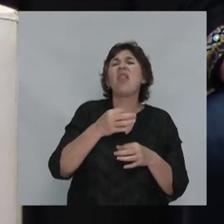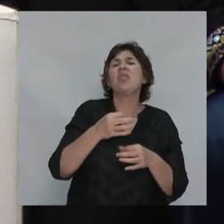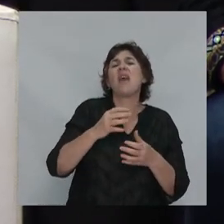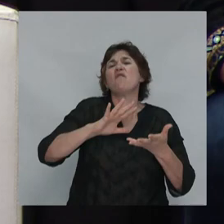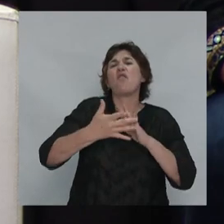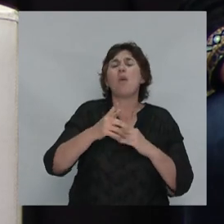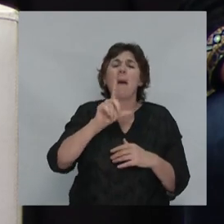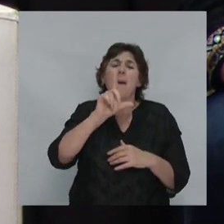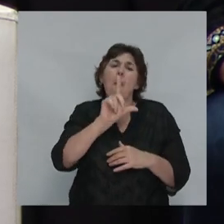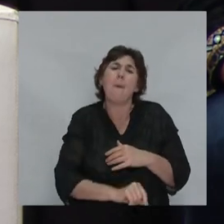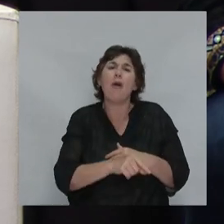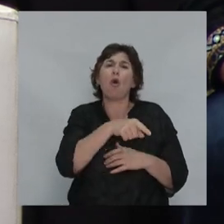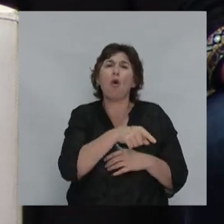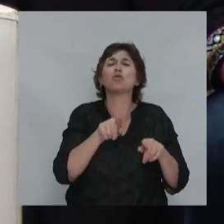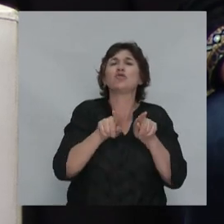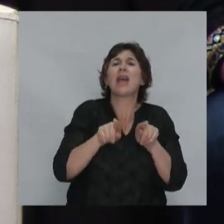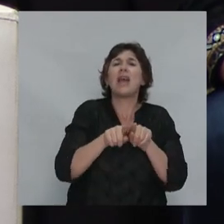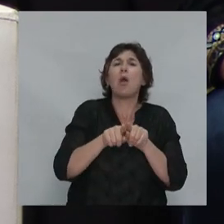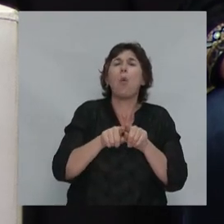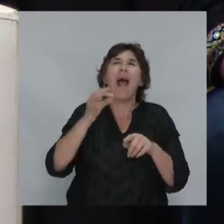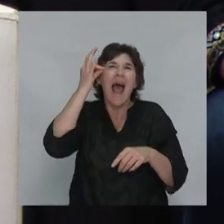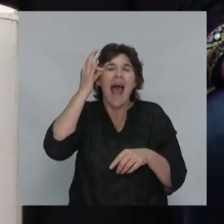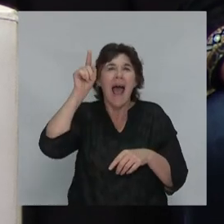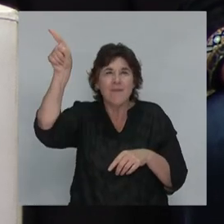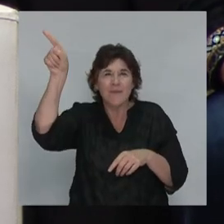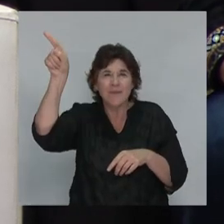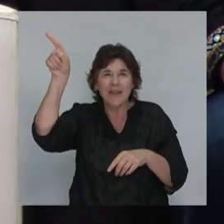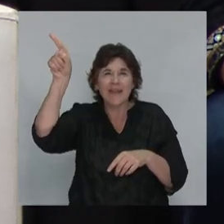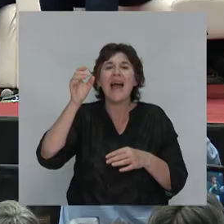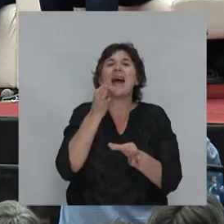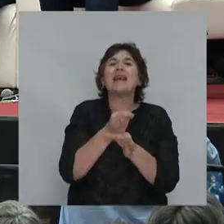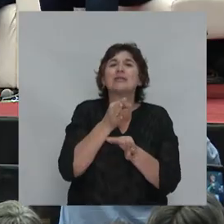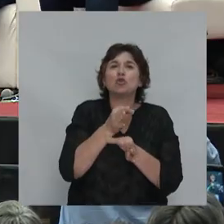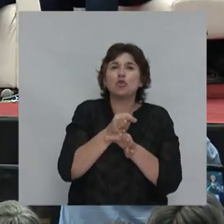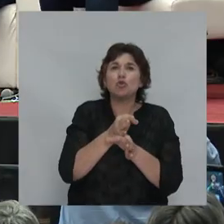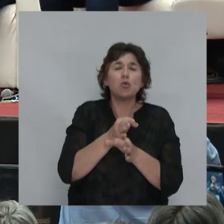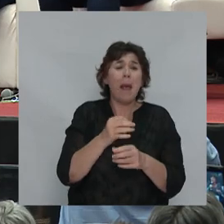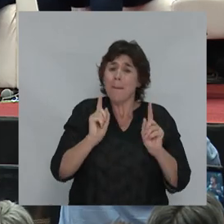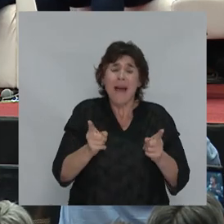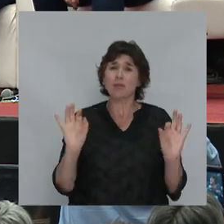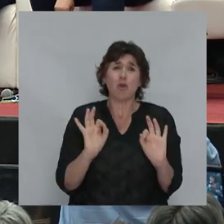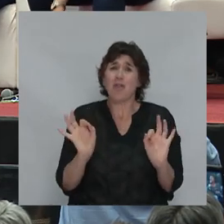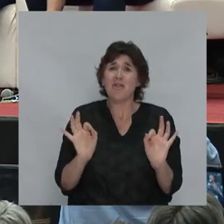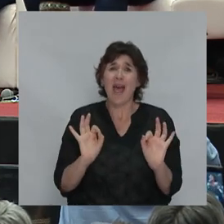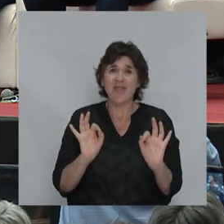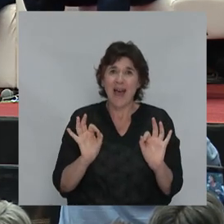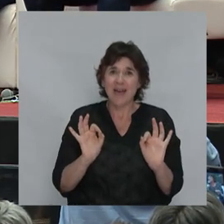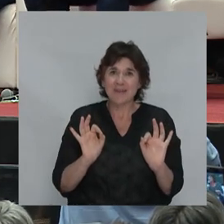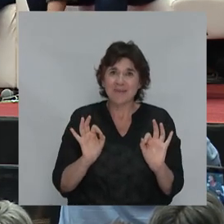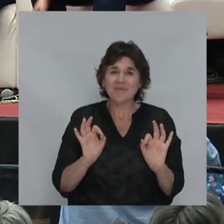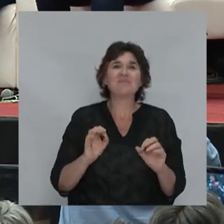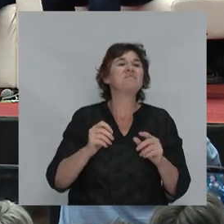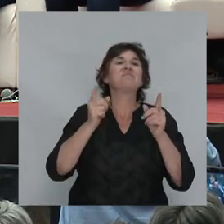lo quieren hacer como lo están haciendo en África, escuelas sin maestros,